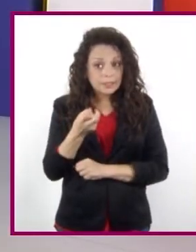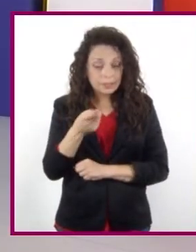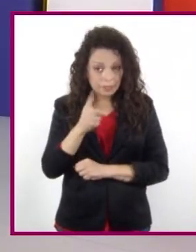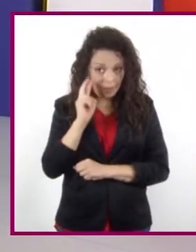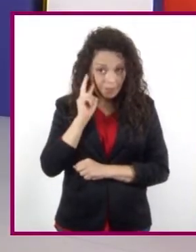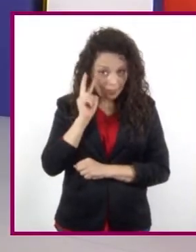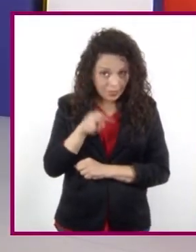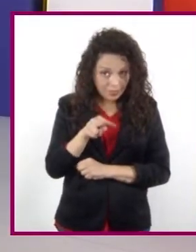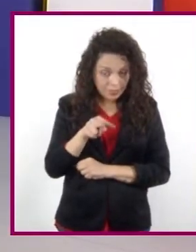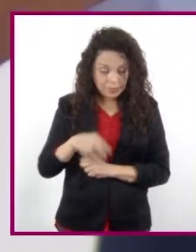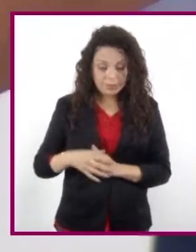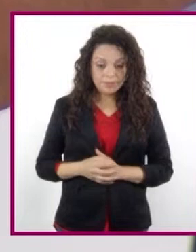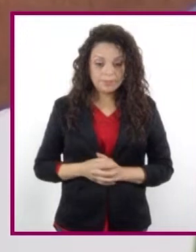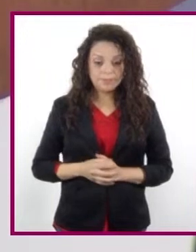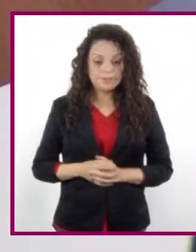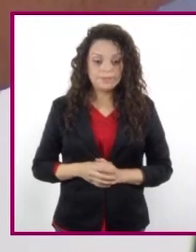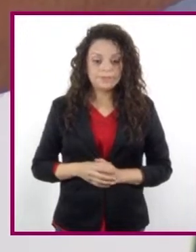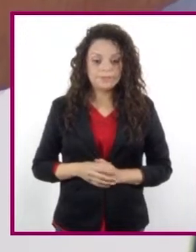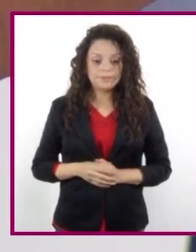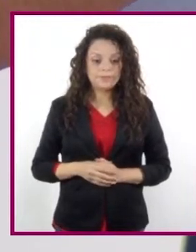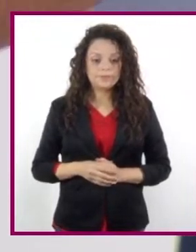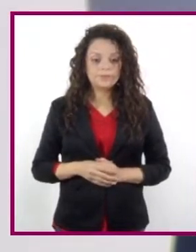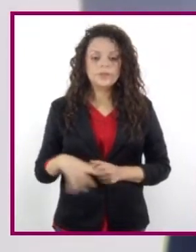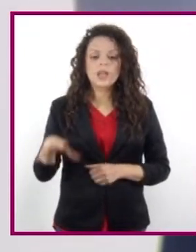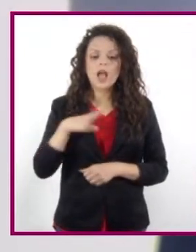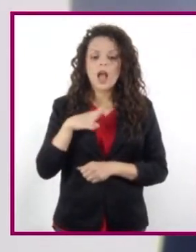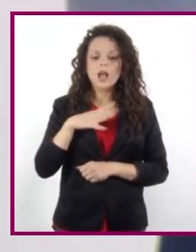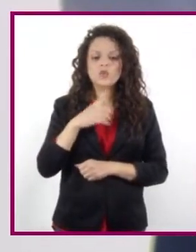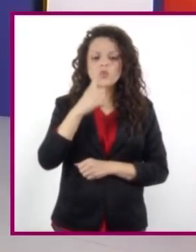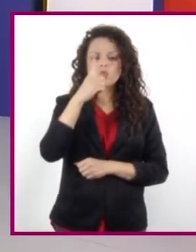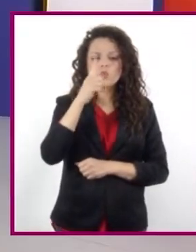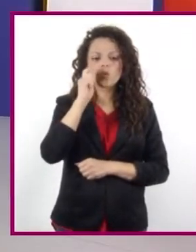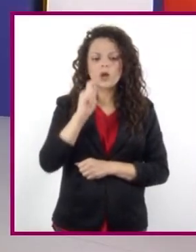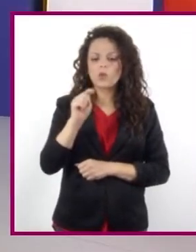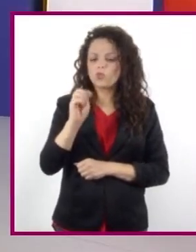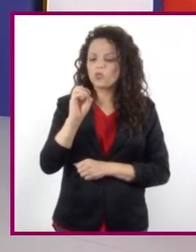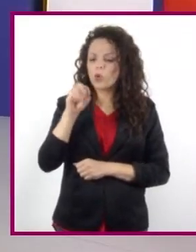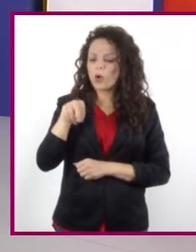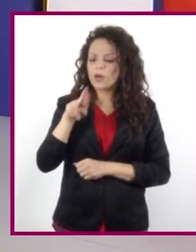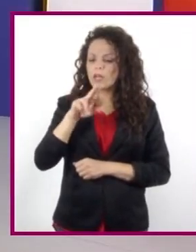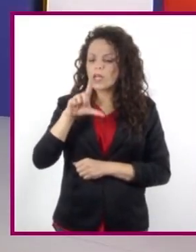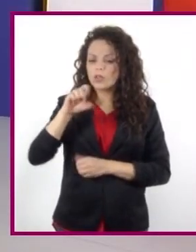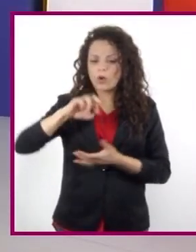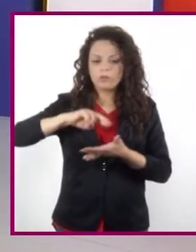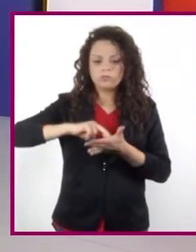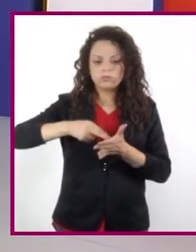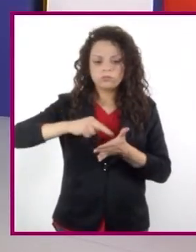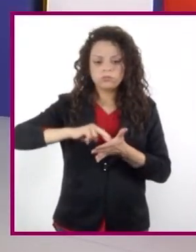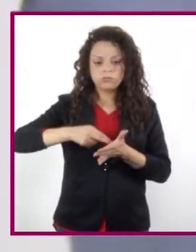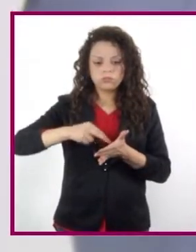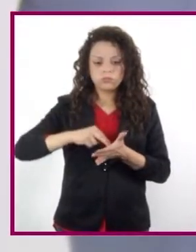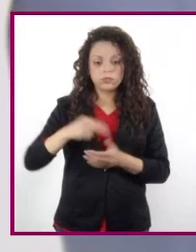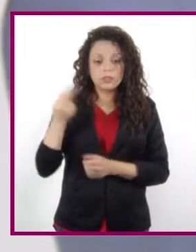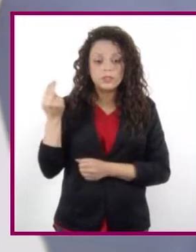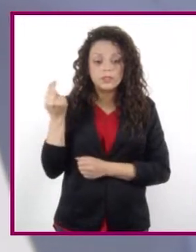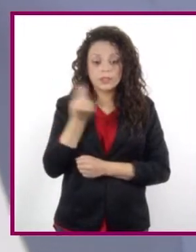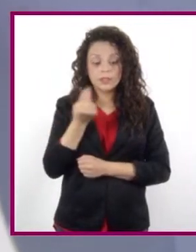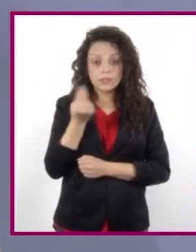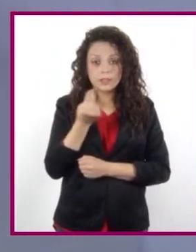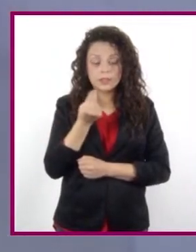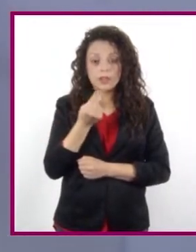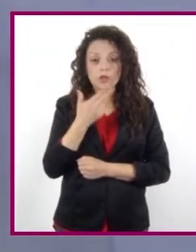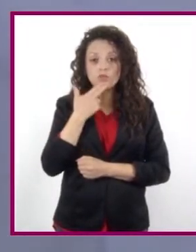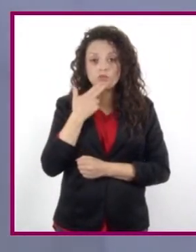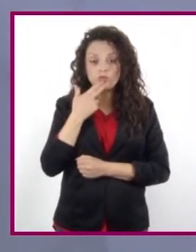observan, contiene un tornillo, el cual para desarmarlo es preciso